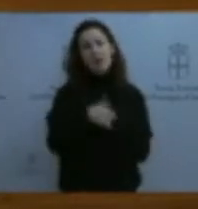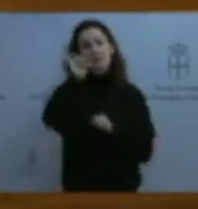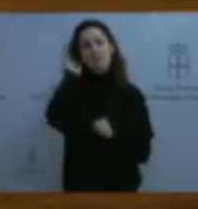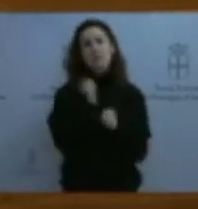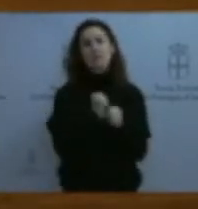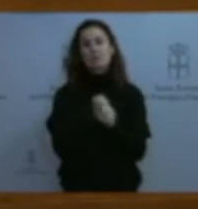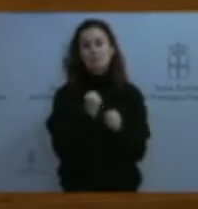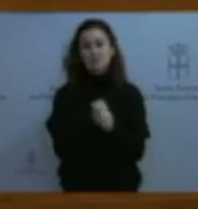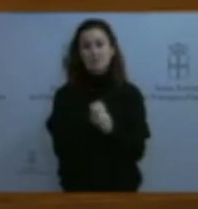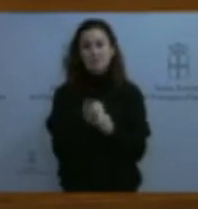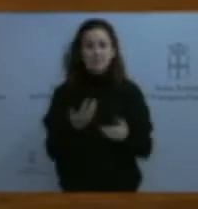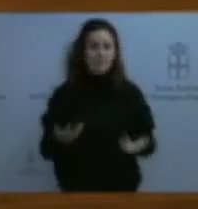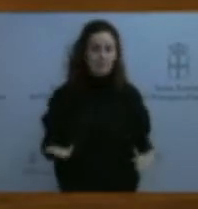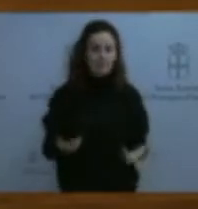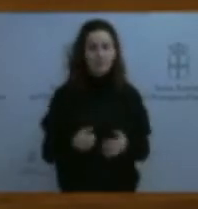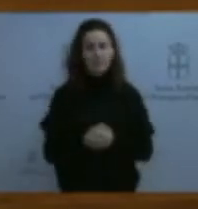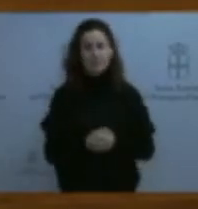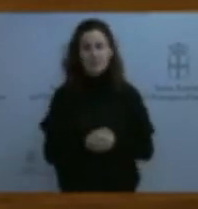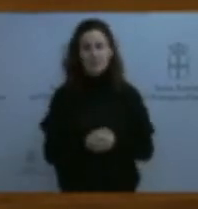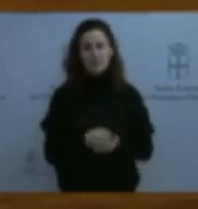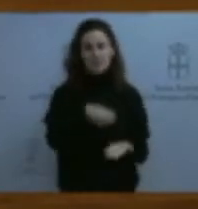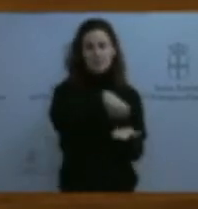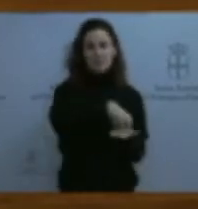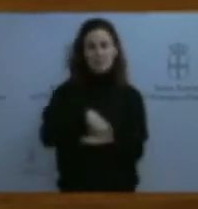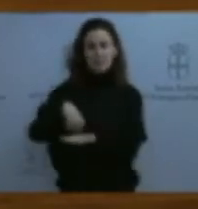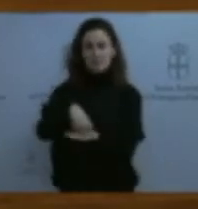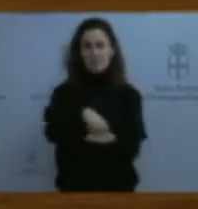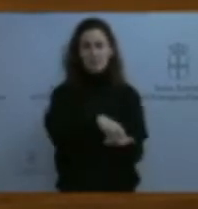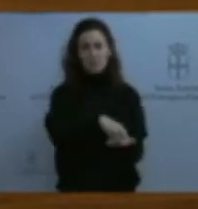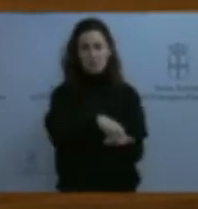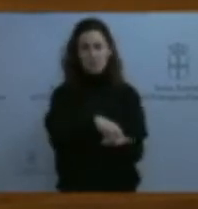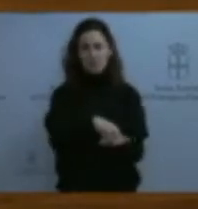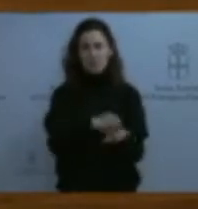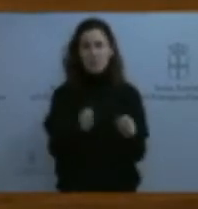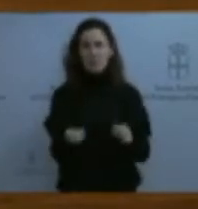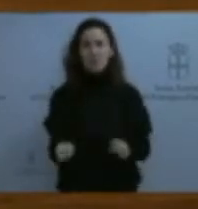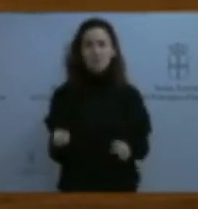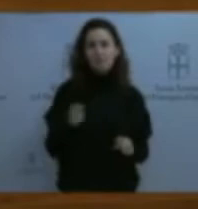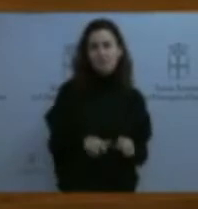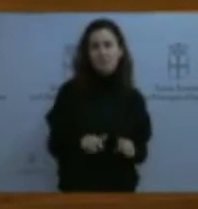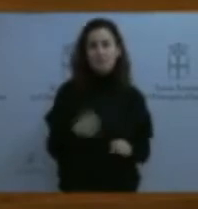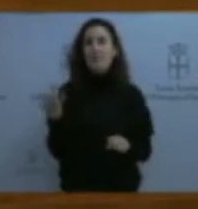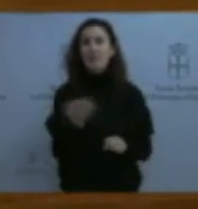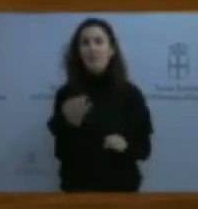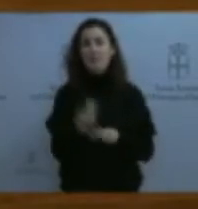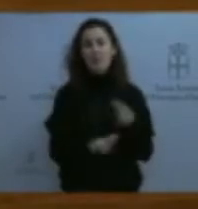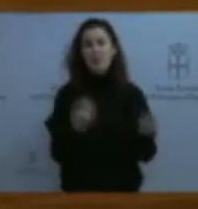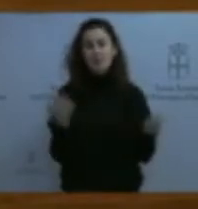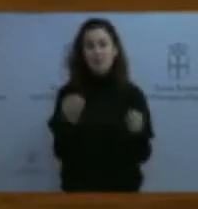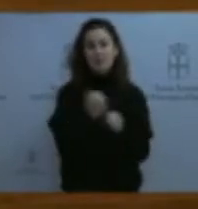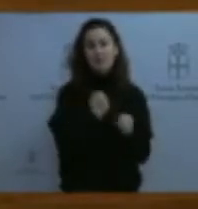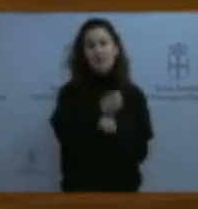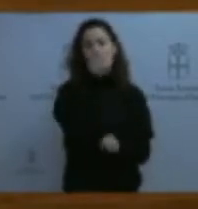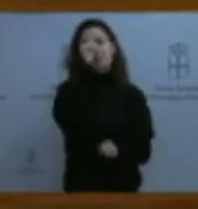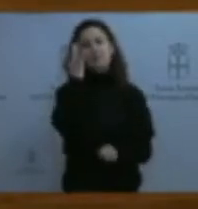laborales, pues en muchos centros, y haciendo un símil, lo que obligan es a trabajadoras y a